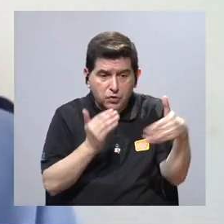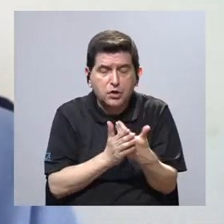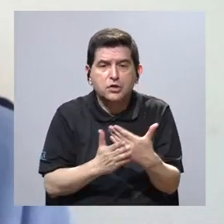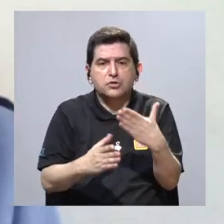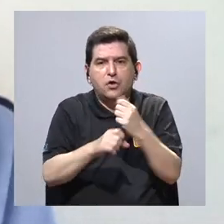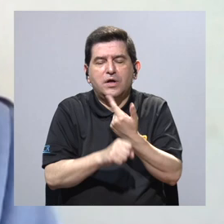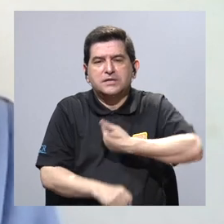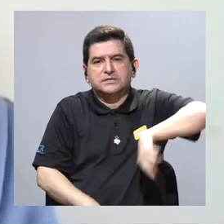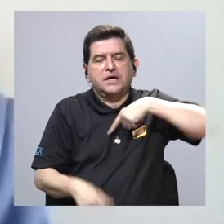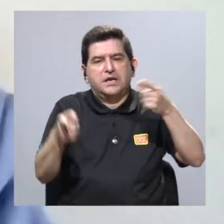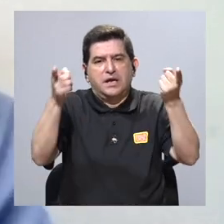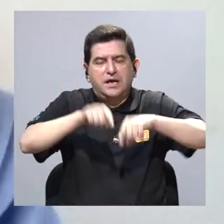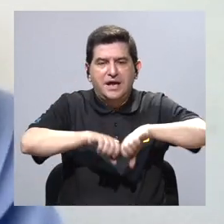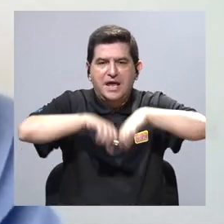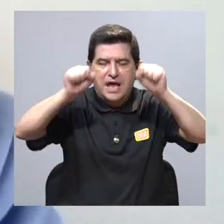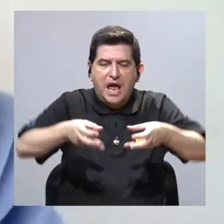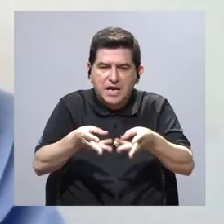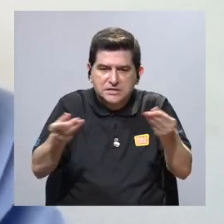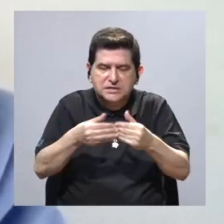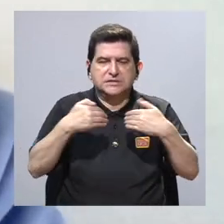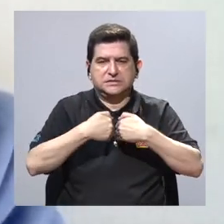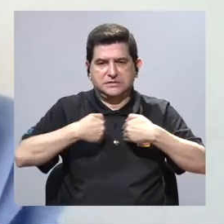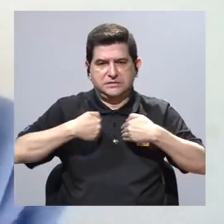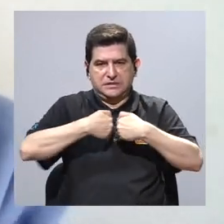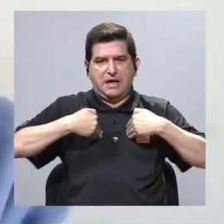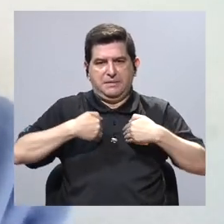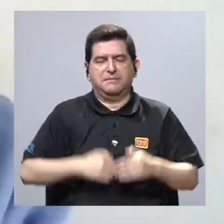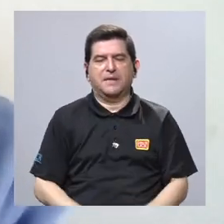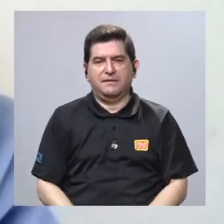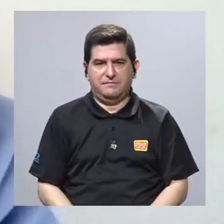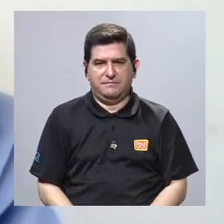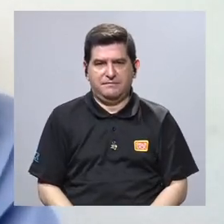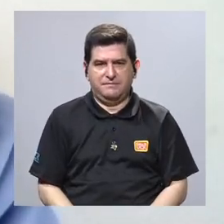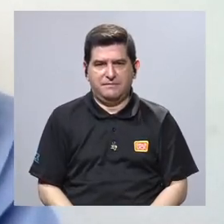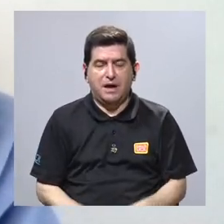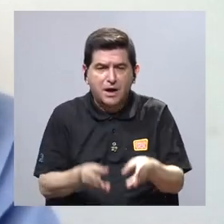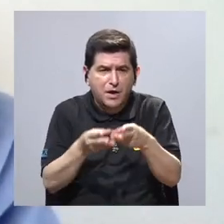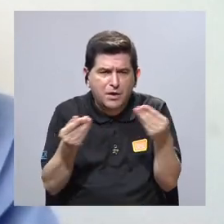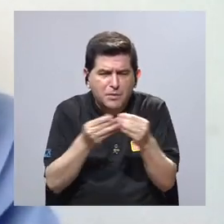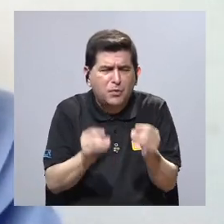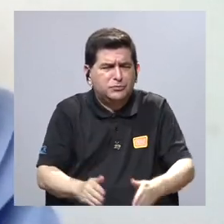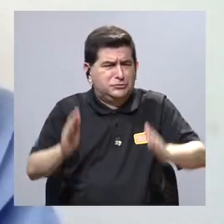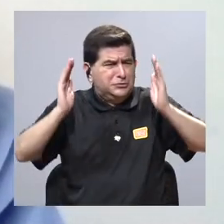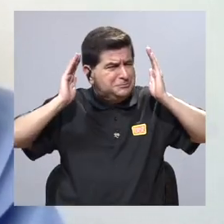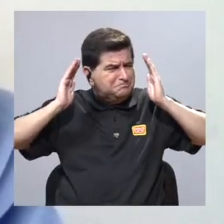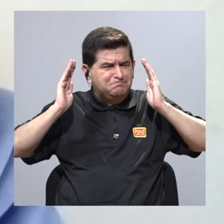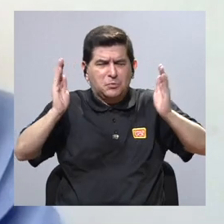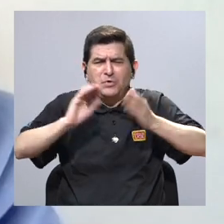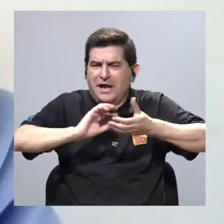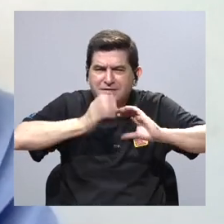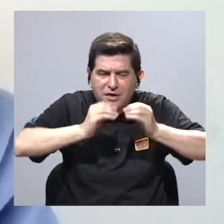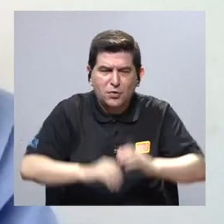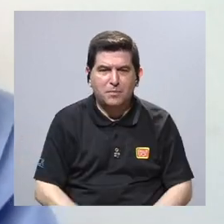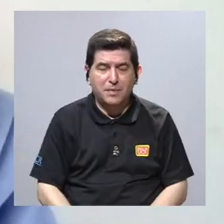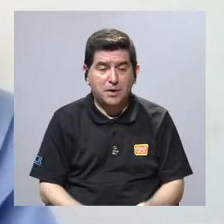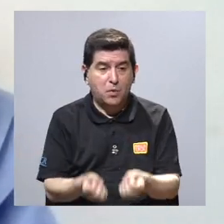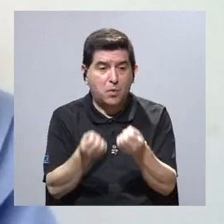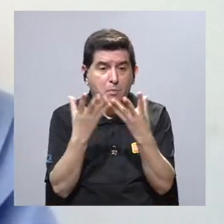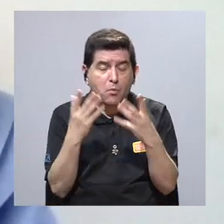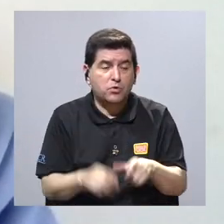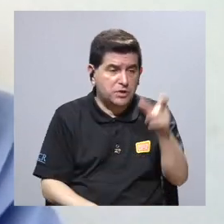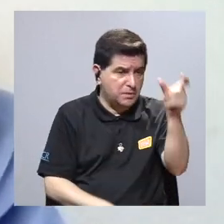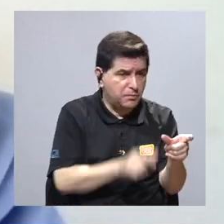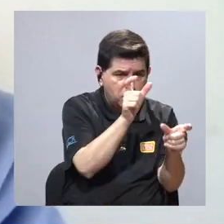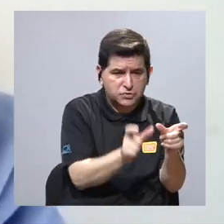en el caso nuestro, en los sistemas de producción animal, estar, digamos, con producciones masivas, estamos creando un montón de individuos